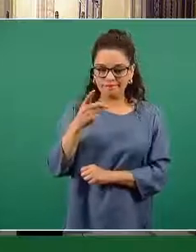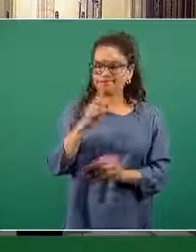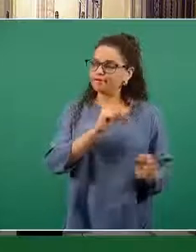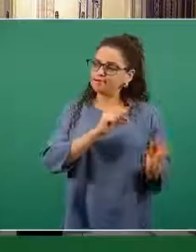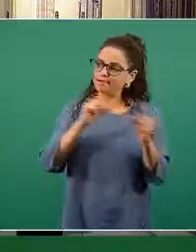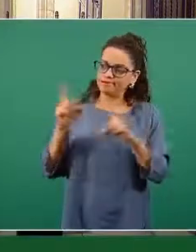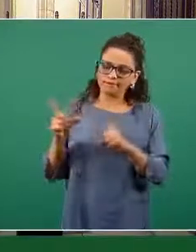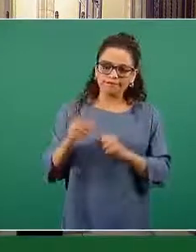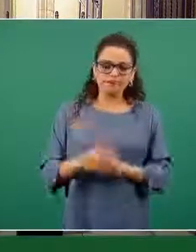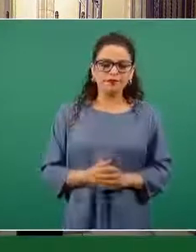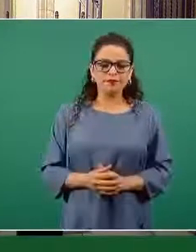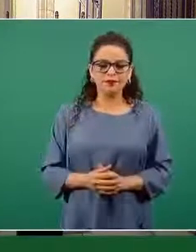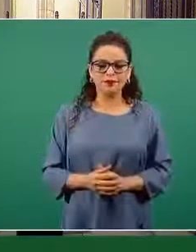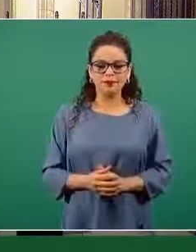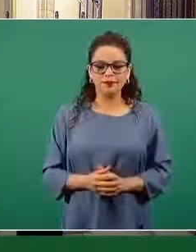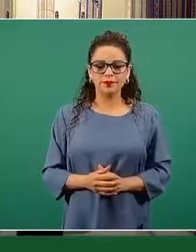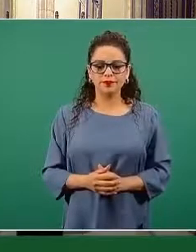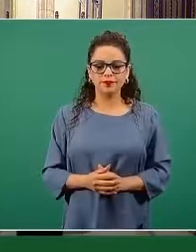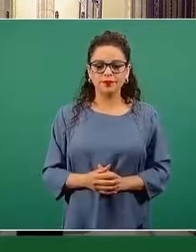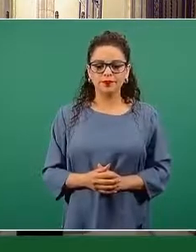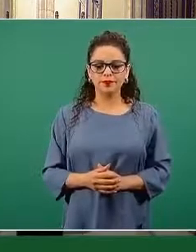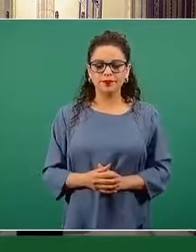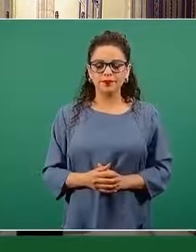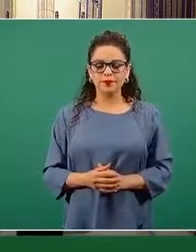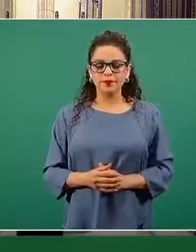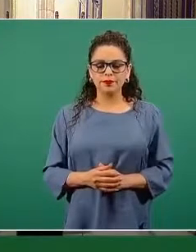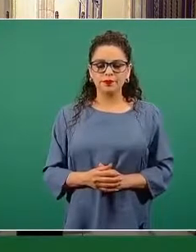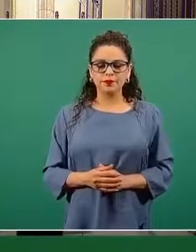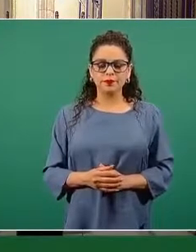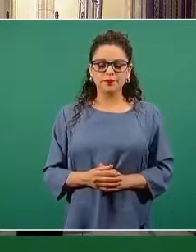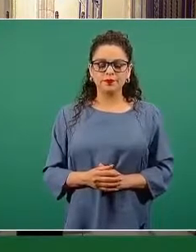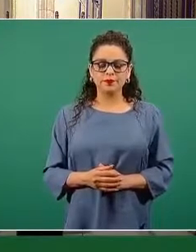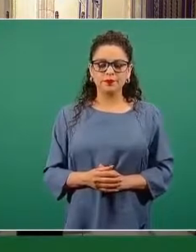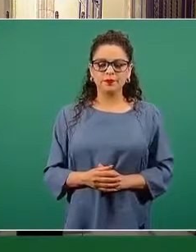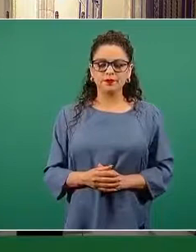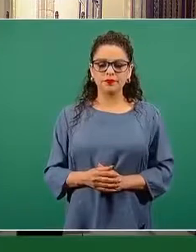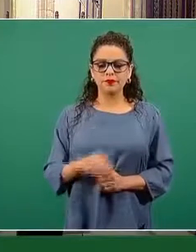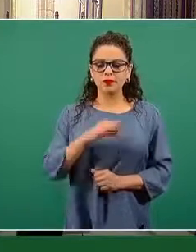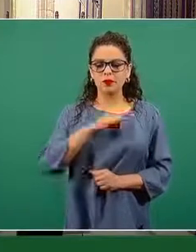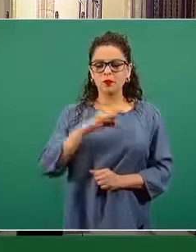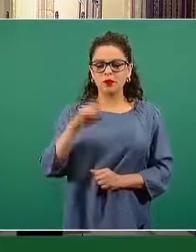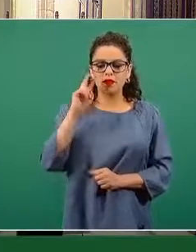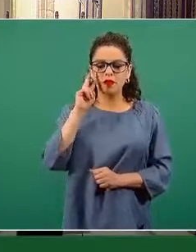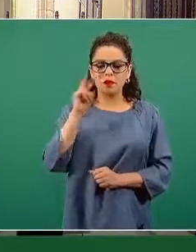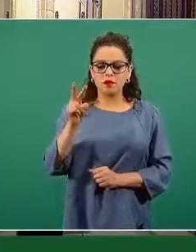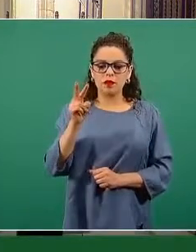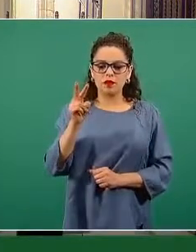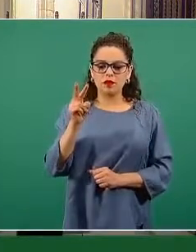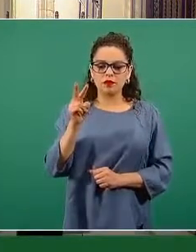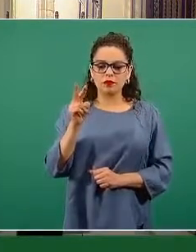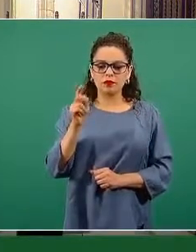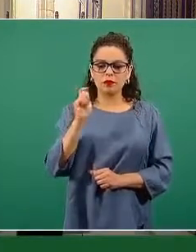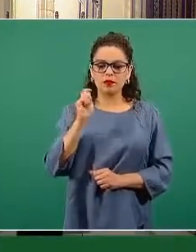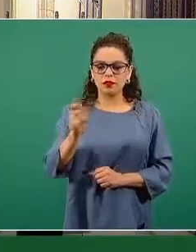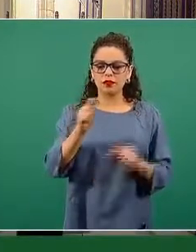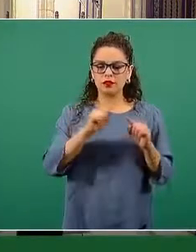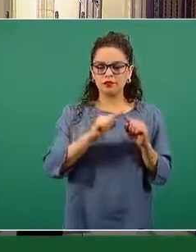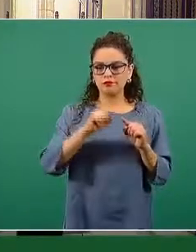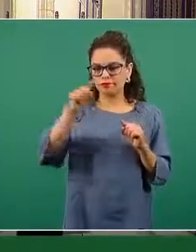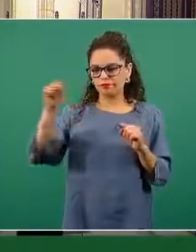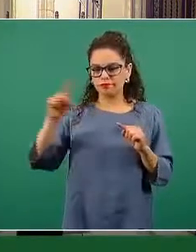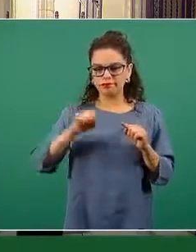por favor nos compartan la primera diapositiva, en donde tenemos la actualización de la curva epidémica